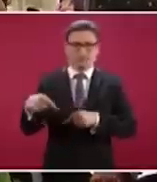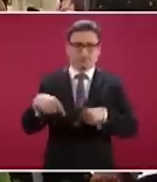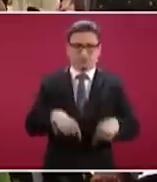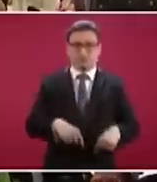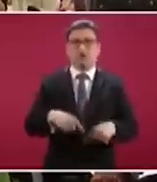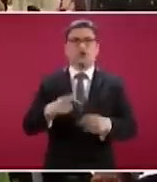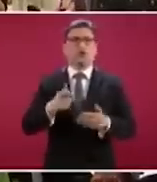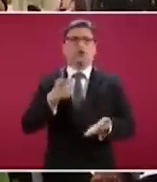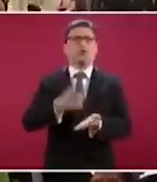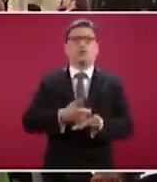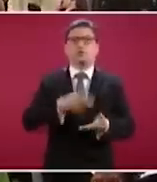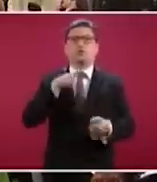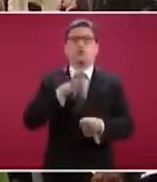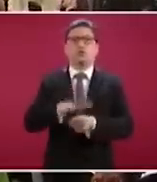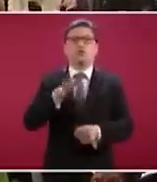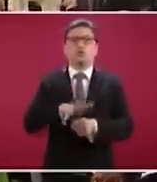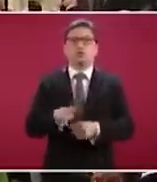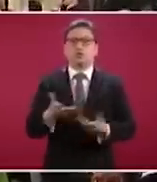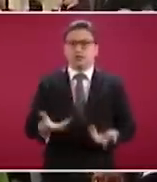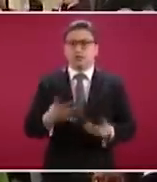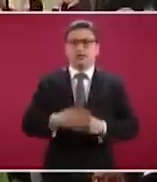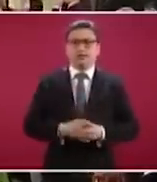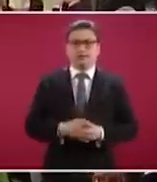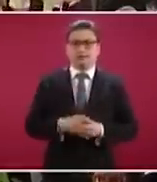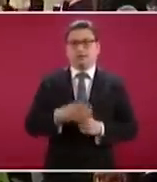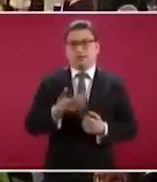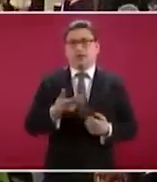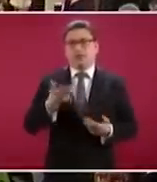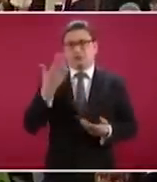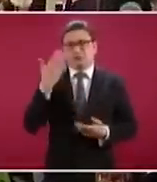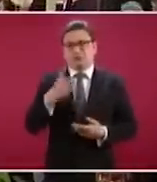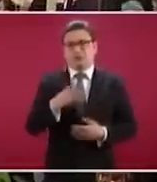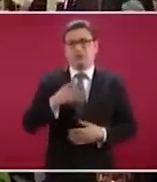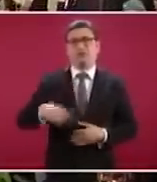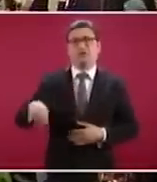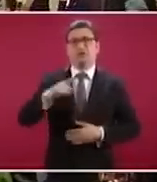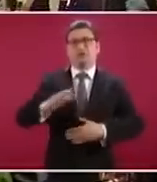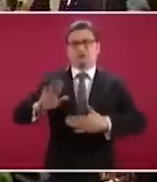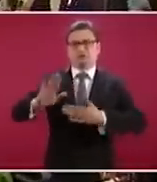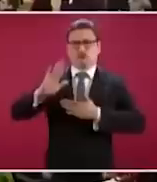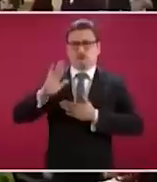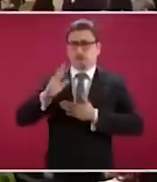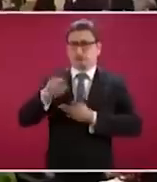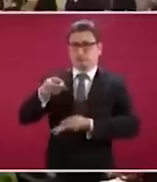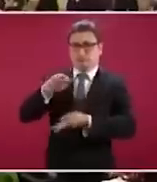qué pagos tienen que hacer y el compromiso de protegerlos